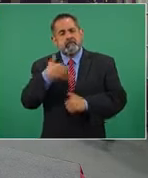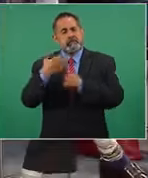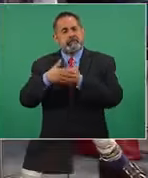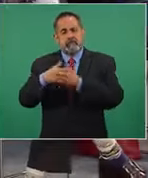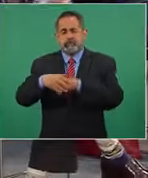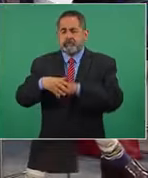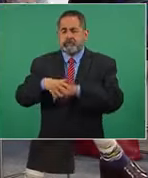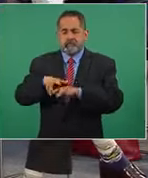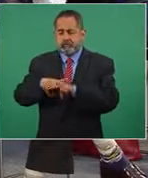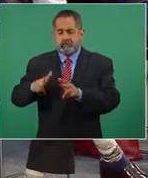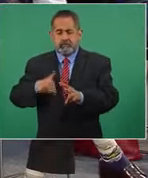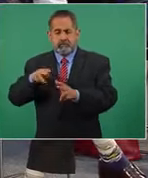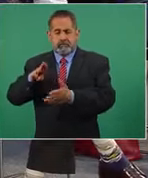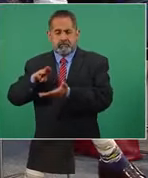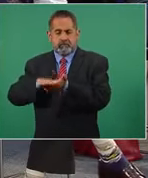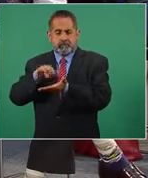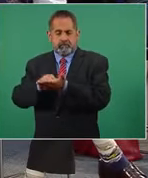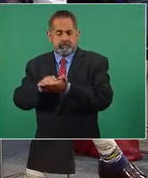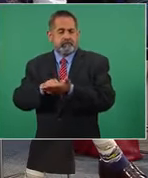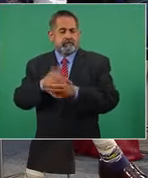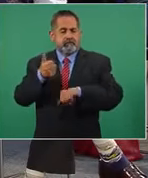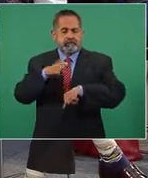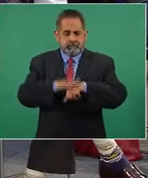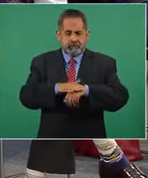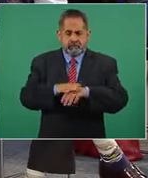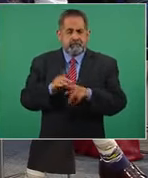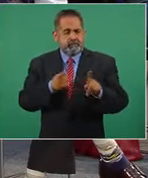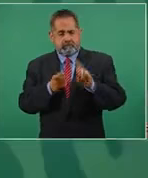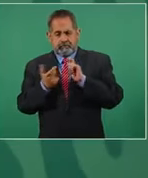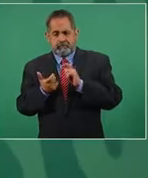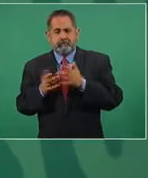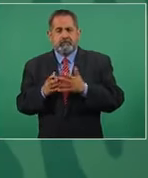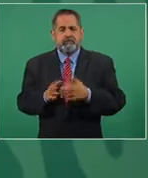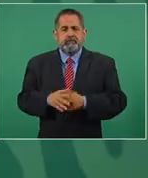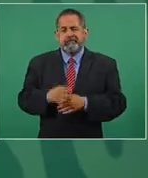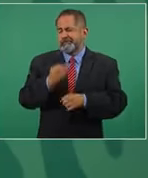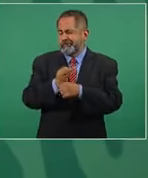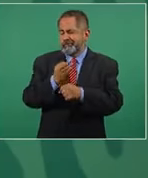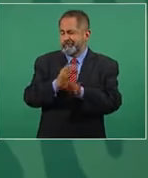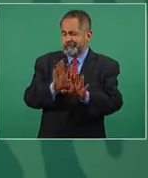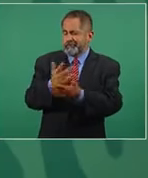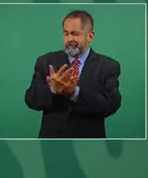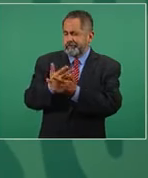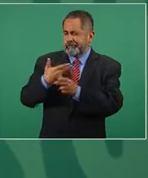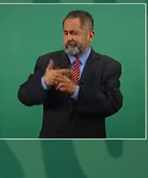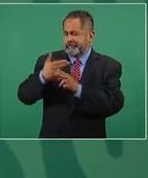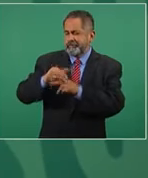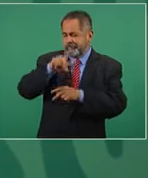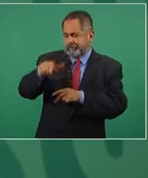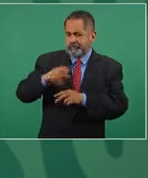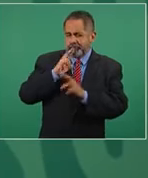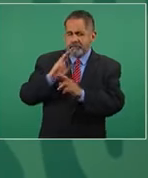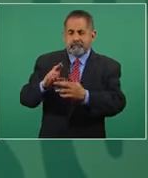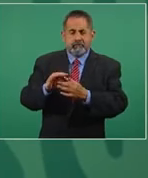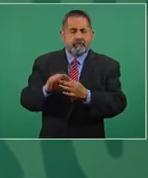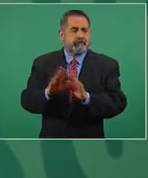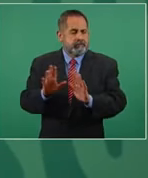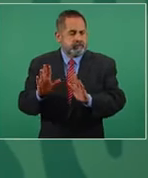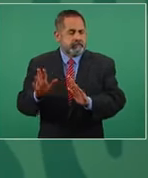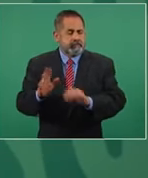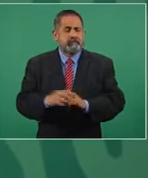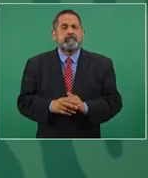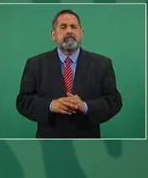obtengan por el Tren Maya, ah, si serán para las personas. Más adelante, porque todo a su tiempo, les vamos a